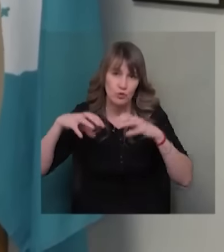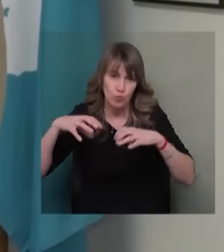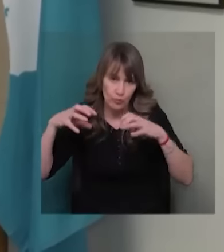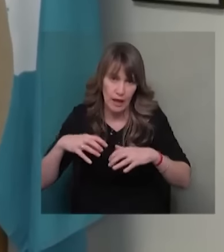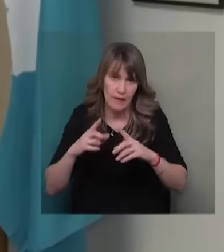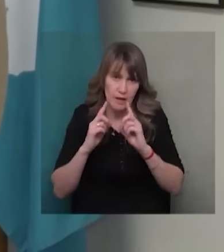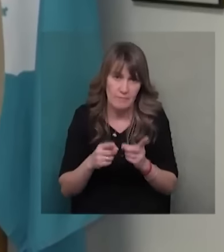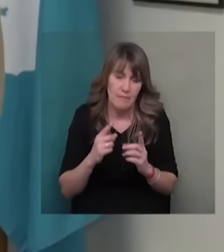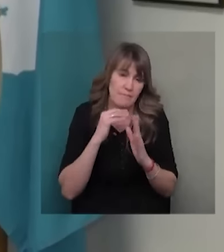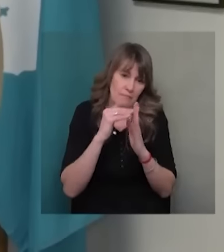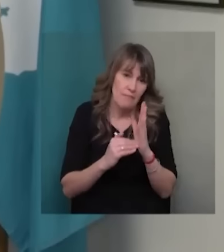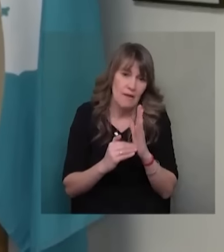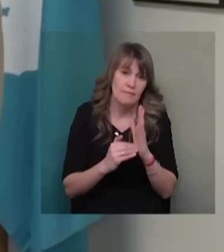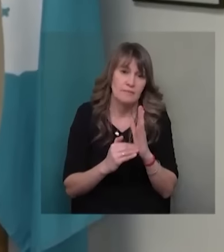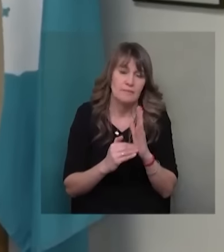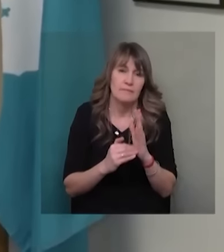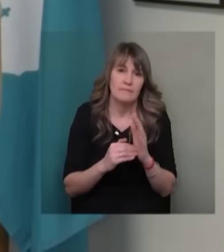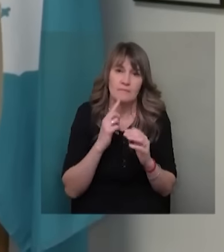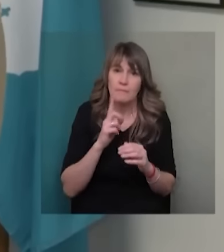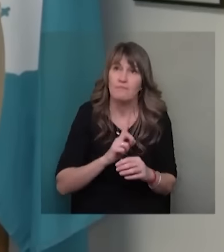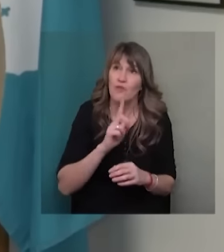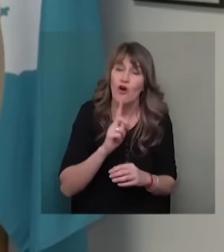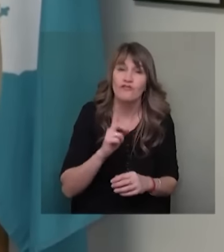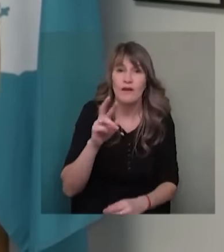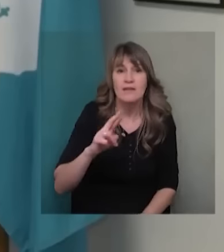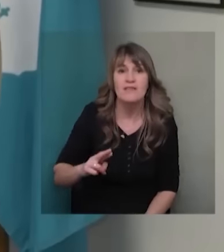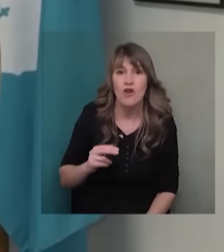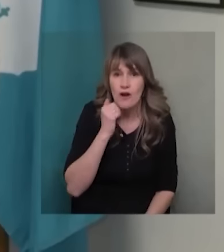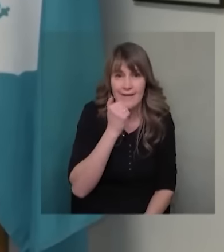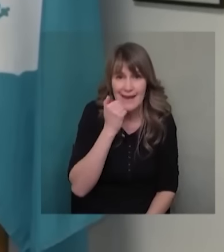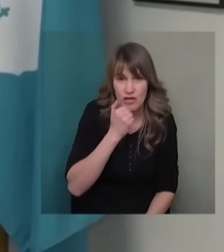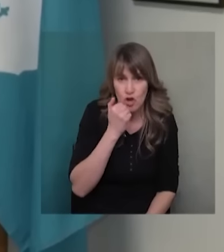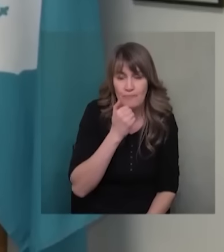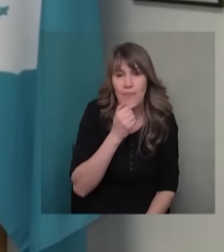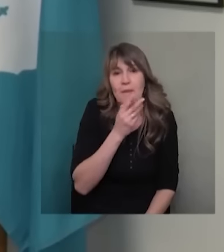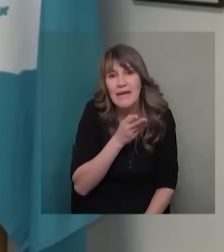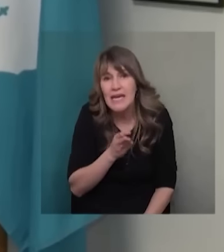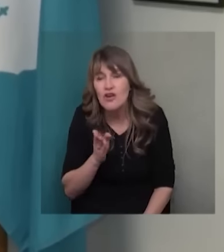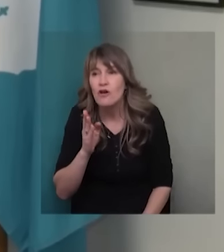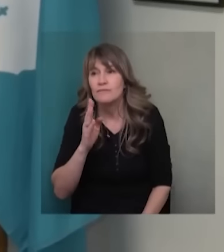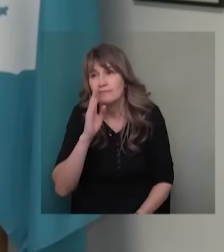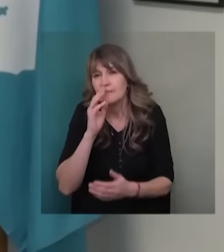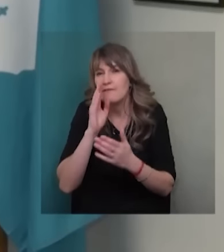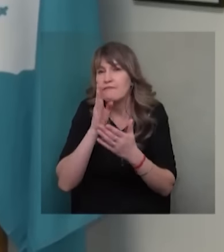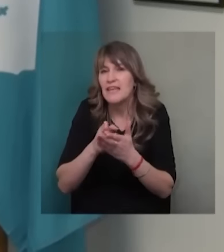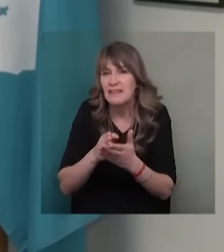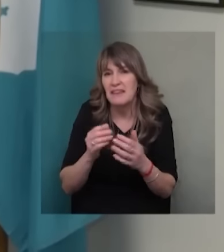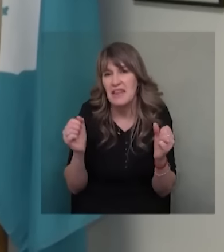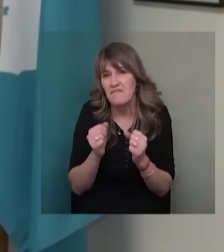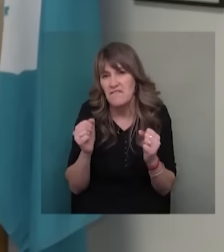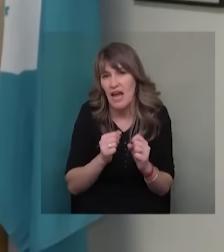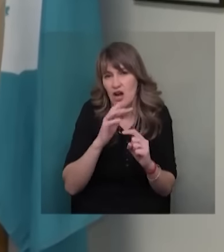posiblemente por debajo normal fundamentalmente al norte del del río negro pero repito es una tendencia hacia finales del Invierno comienzo de la próxima